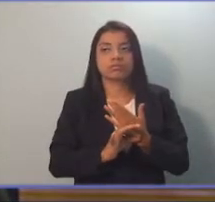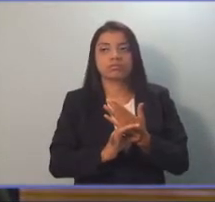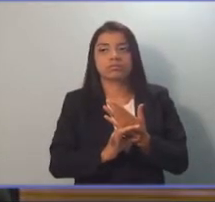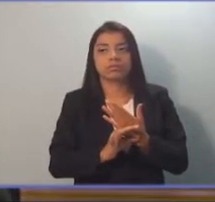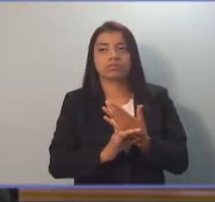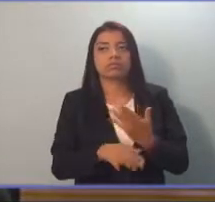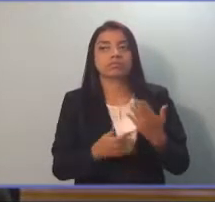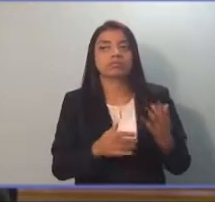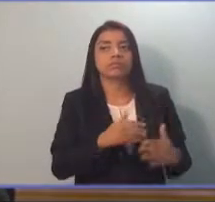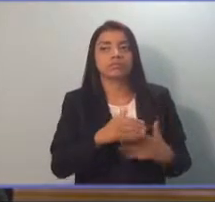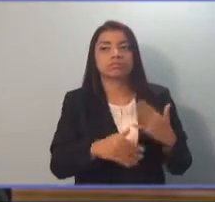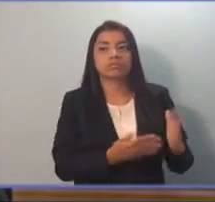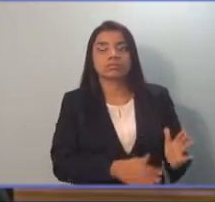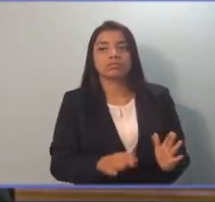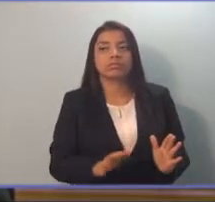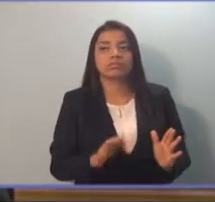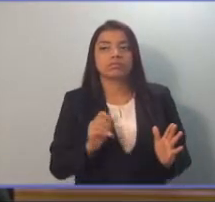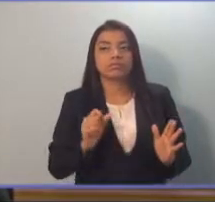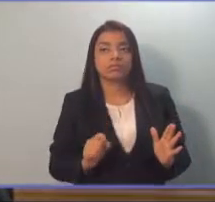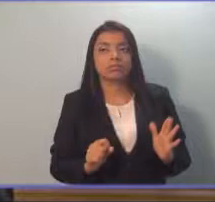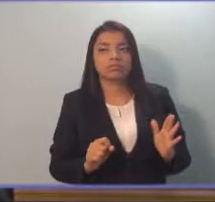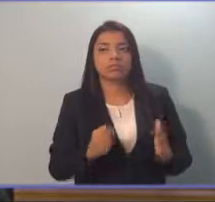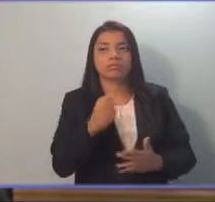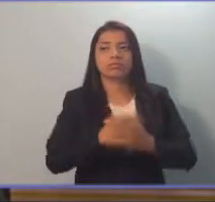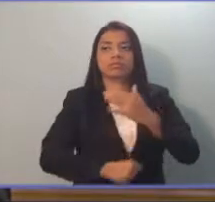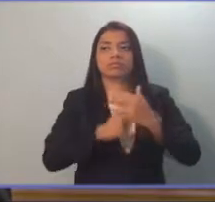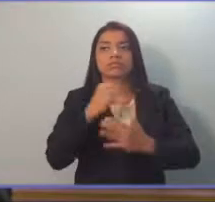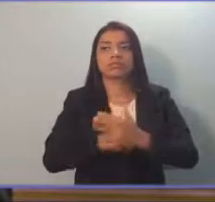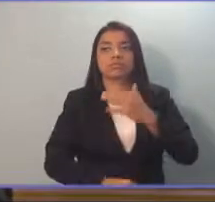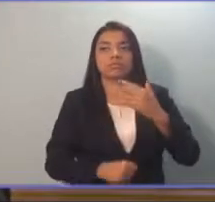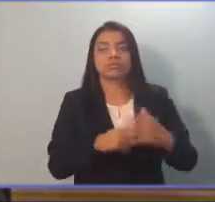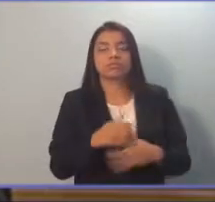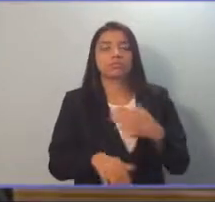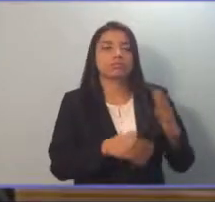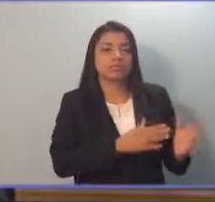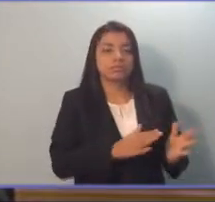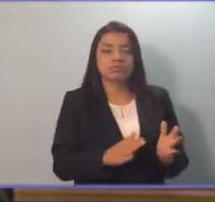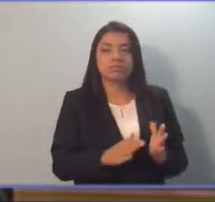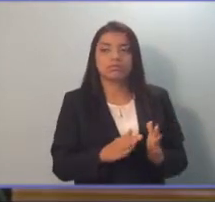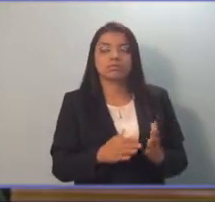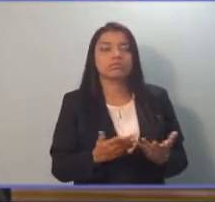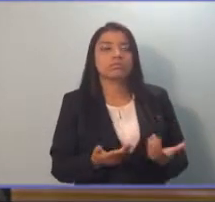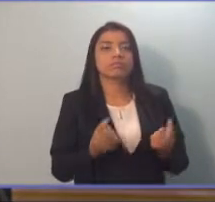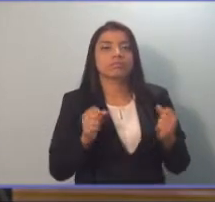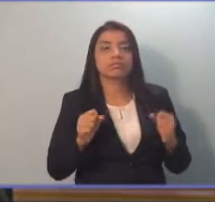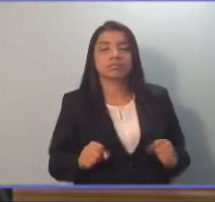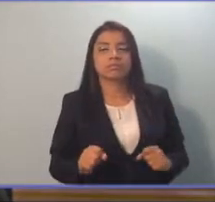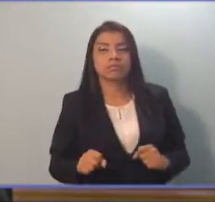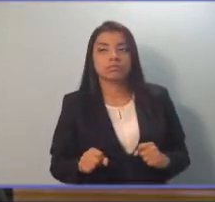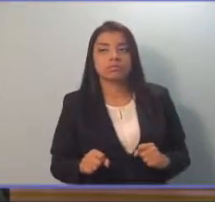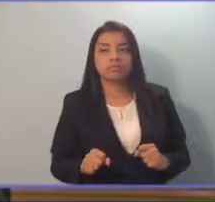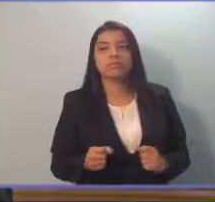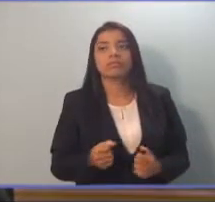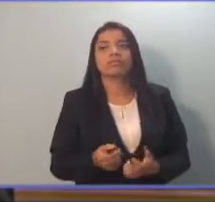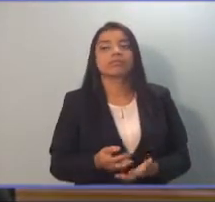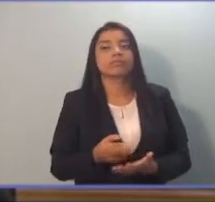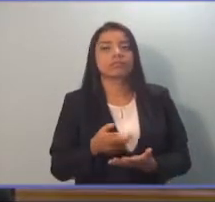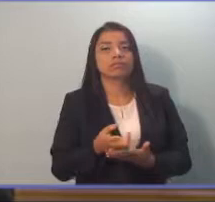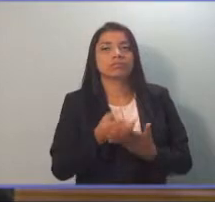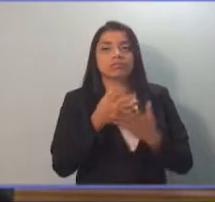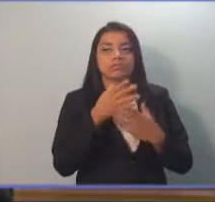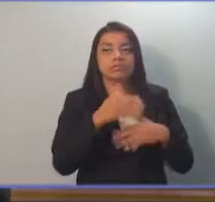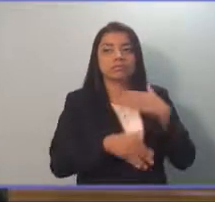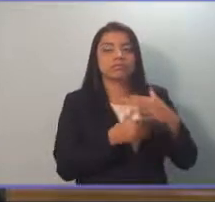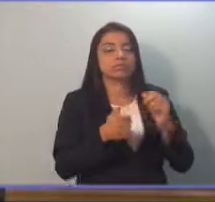el esfuerzo principal en el marco de la lucha por la rehabilitación y la reinserción, tiene una cobertura ya de